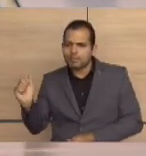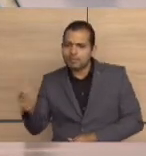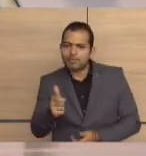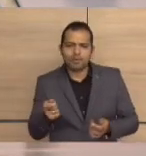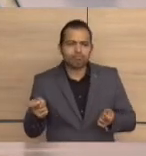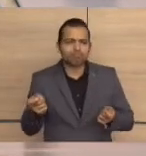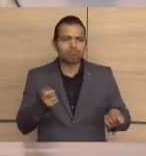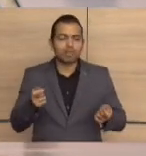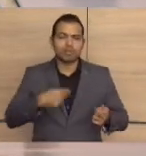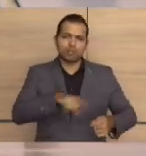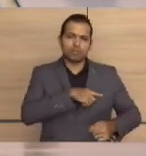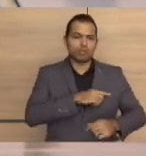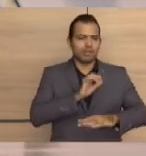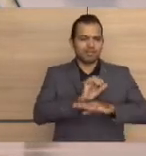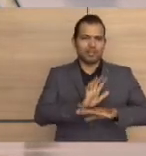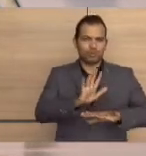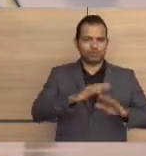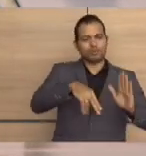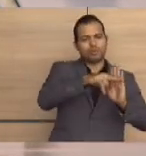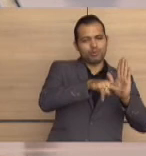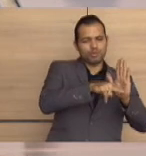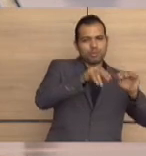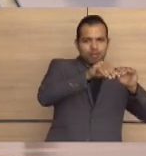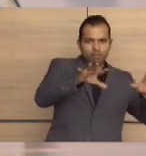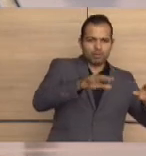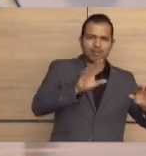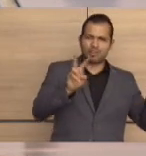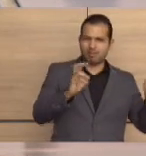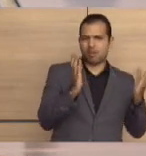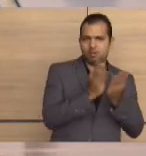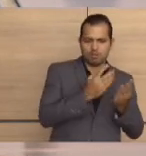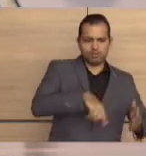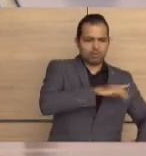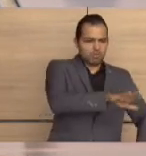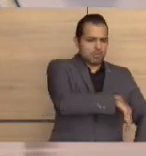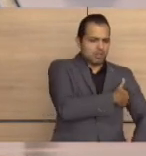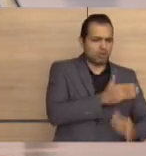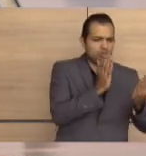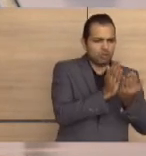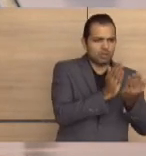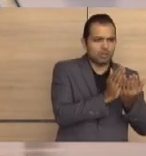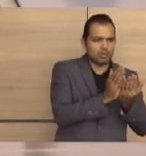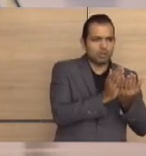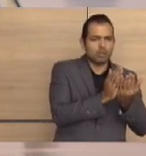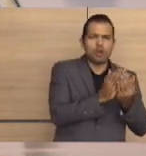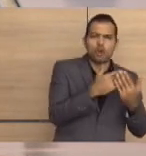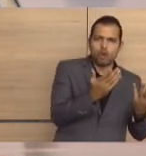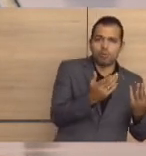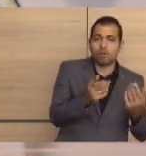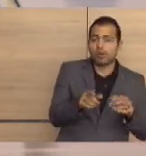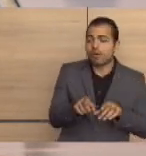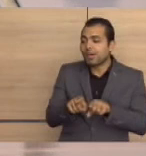como entidad rectora de política pública en el tema educativo, en este caso como Ministerio de Educación, lograr visibilizar